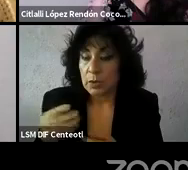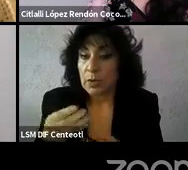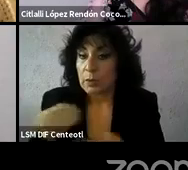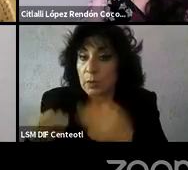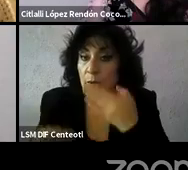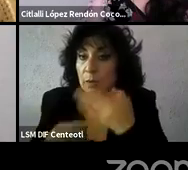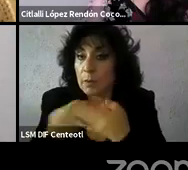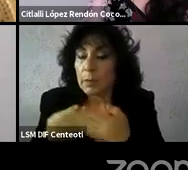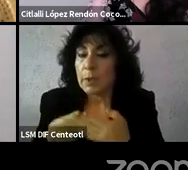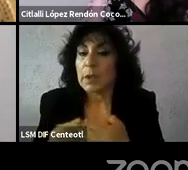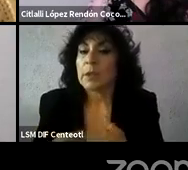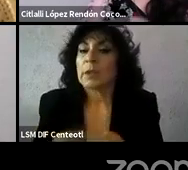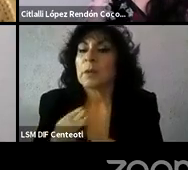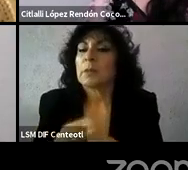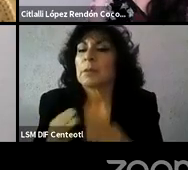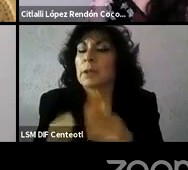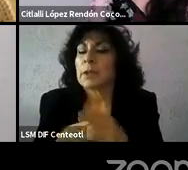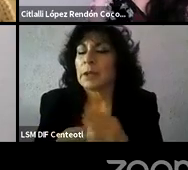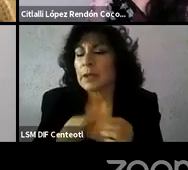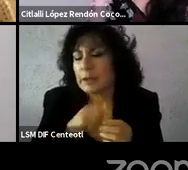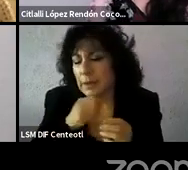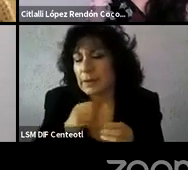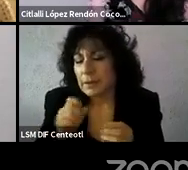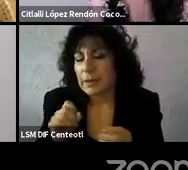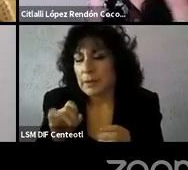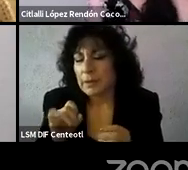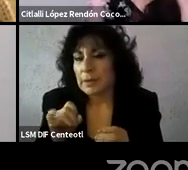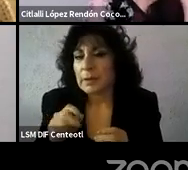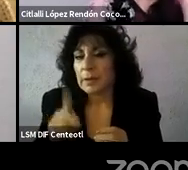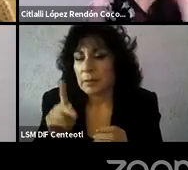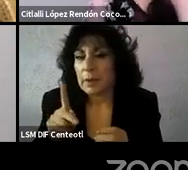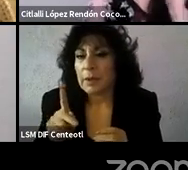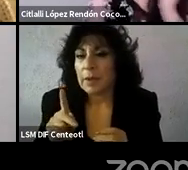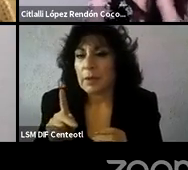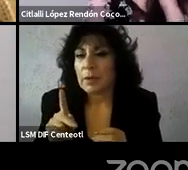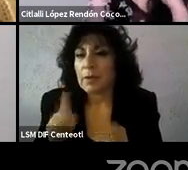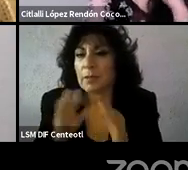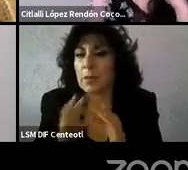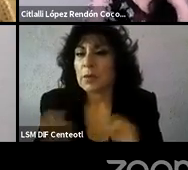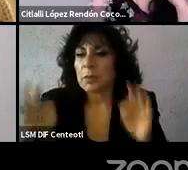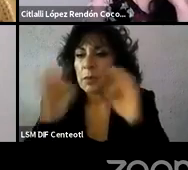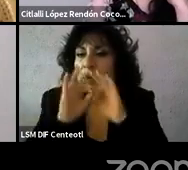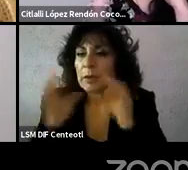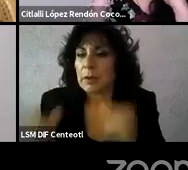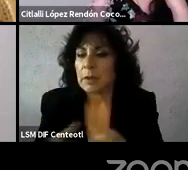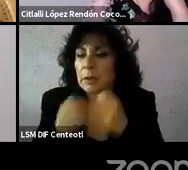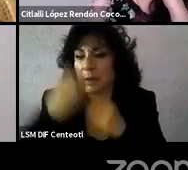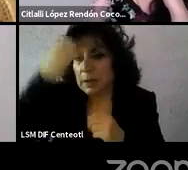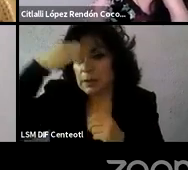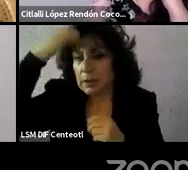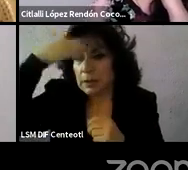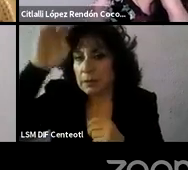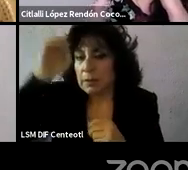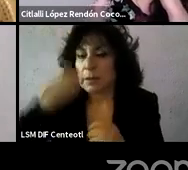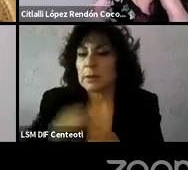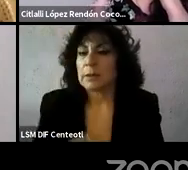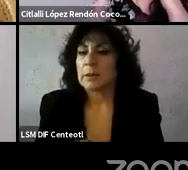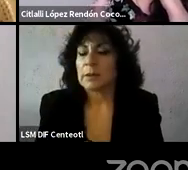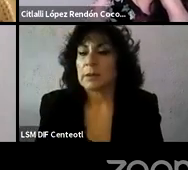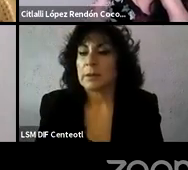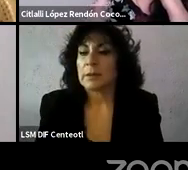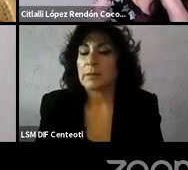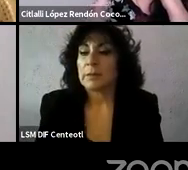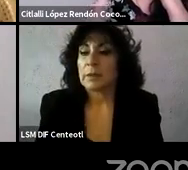ya viejo, pero estamos tratando de rescatar un poco toda la experiencia que tuvimos, que no hemos tenido tiempo, pero les voy a